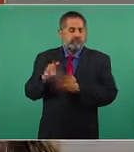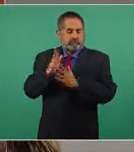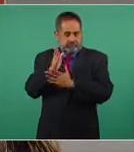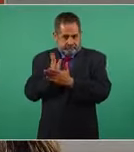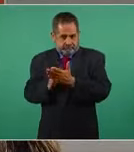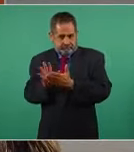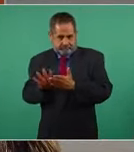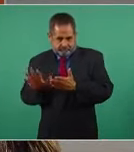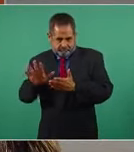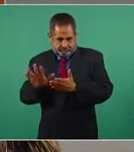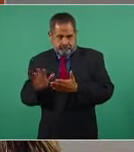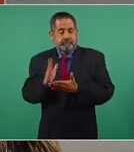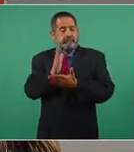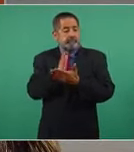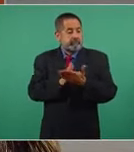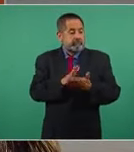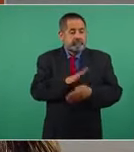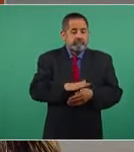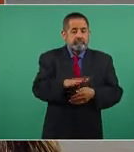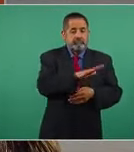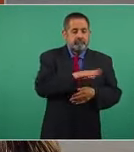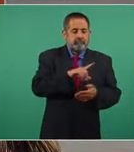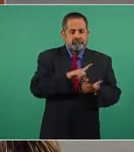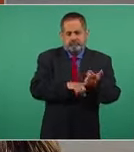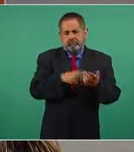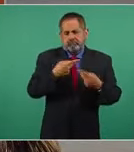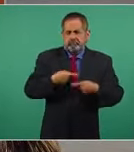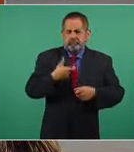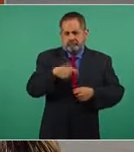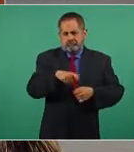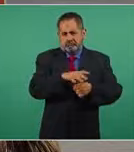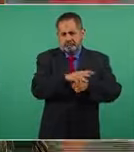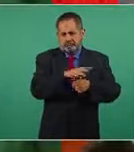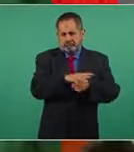y donde vive la clase media,